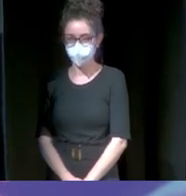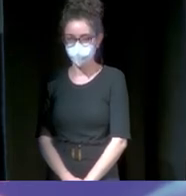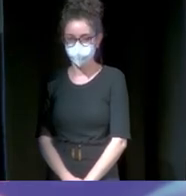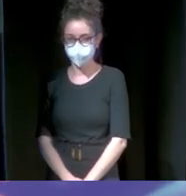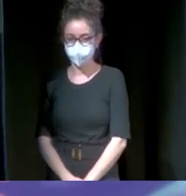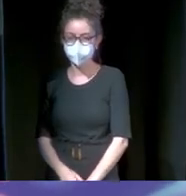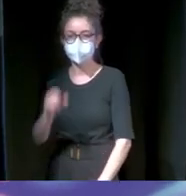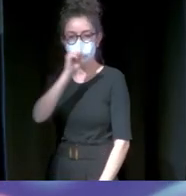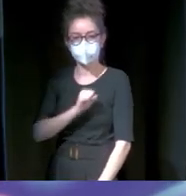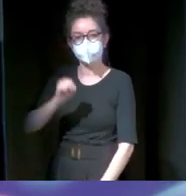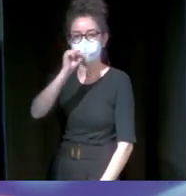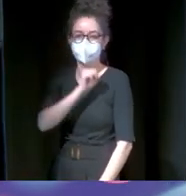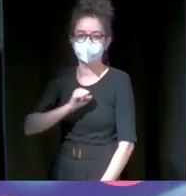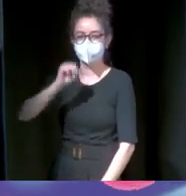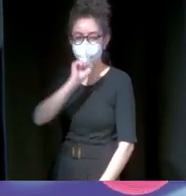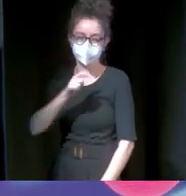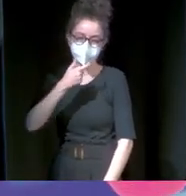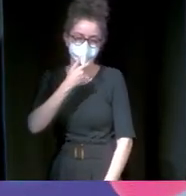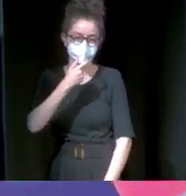muy bien